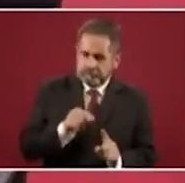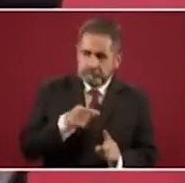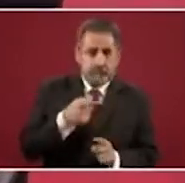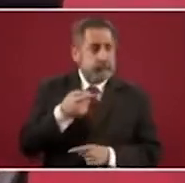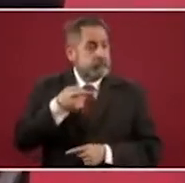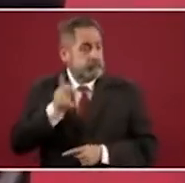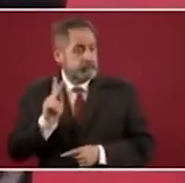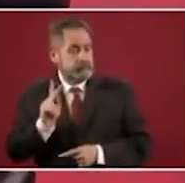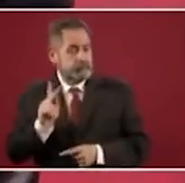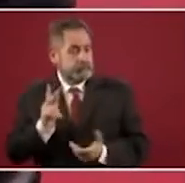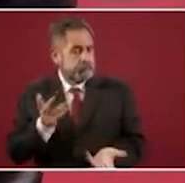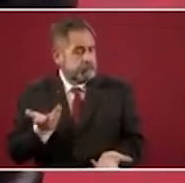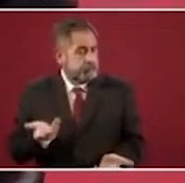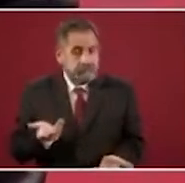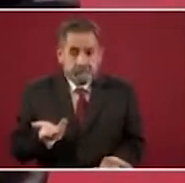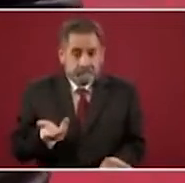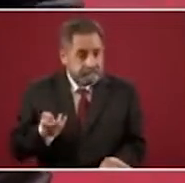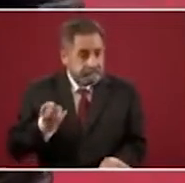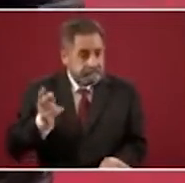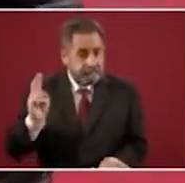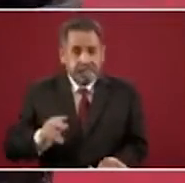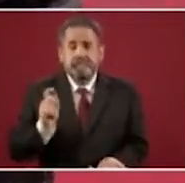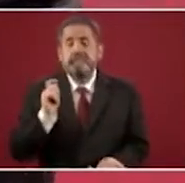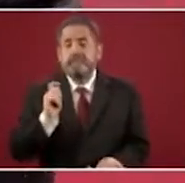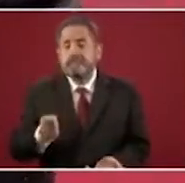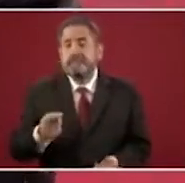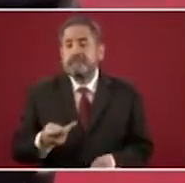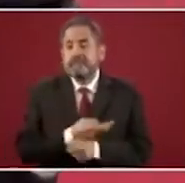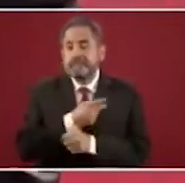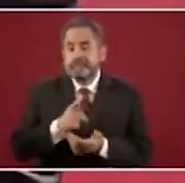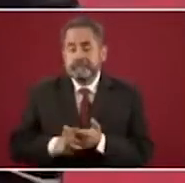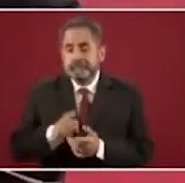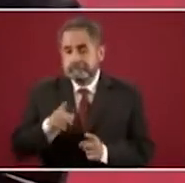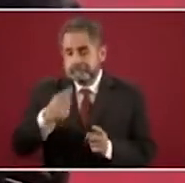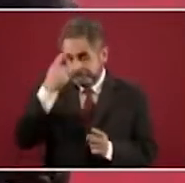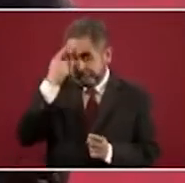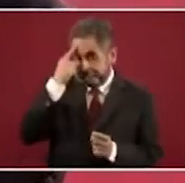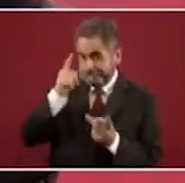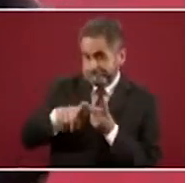una realidad también importante